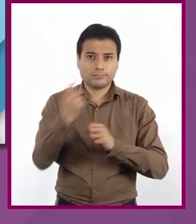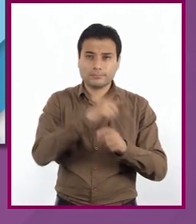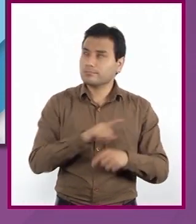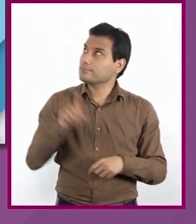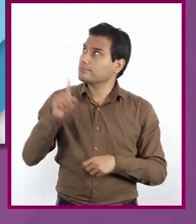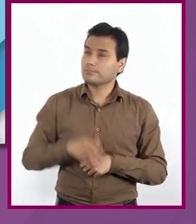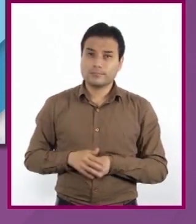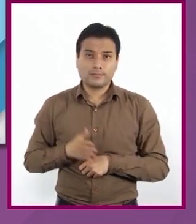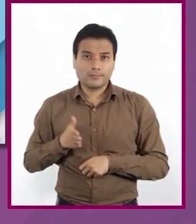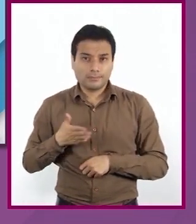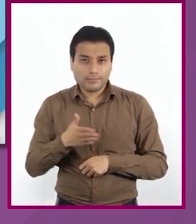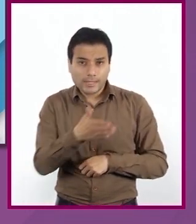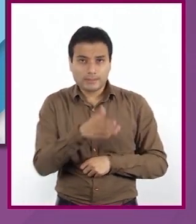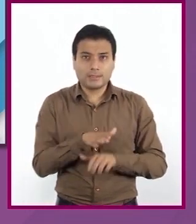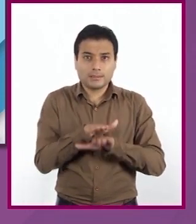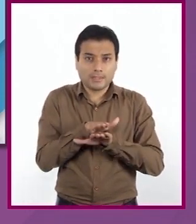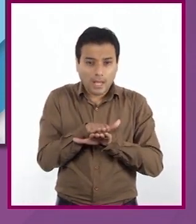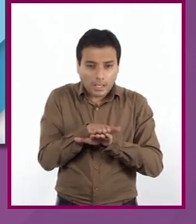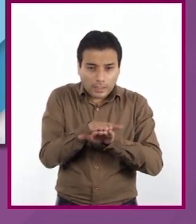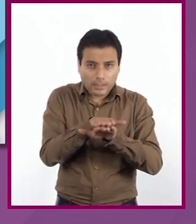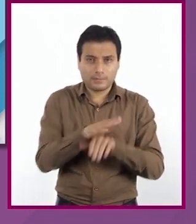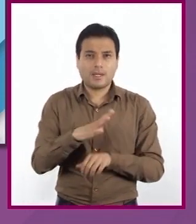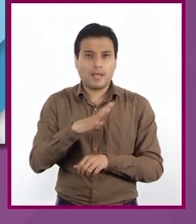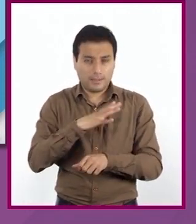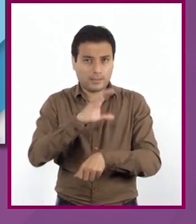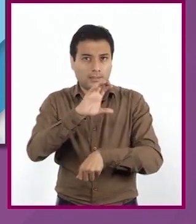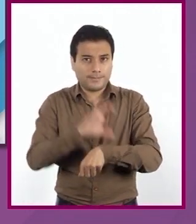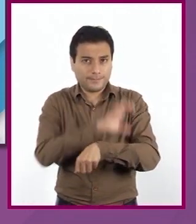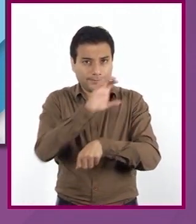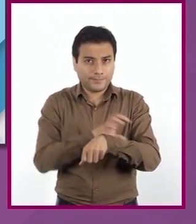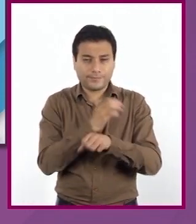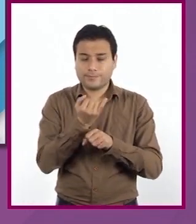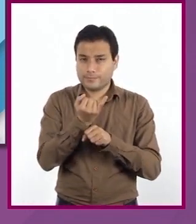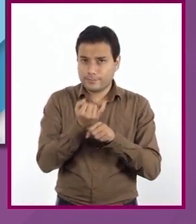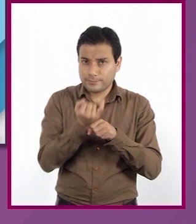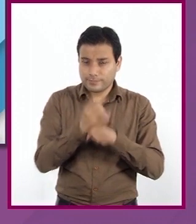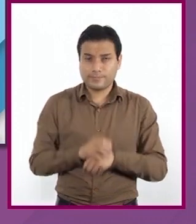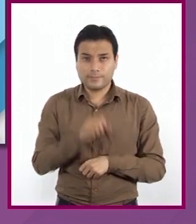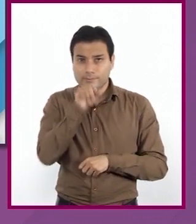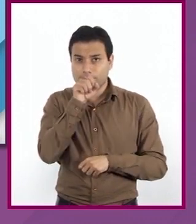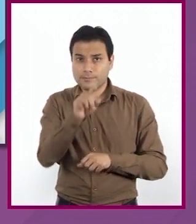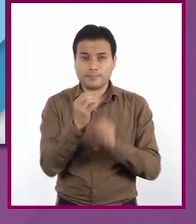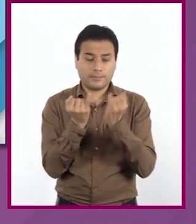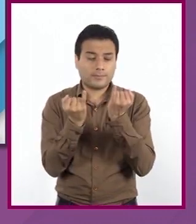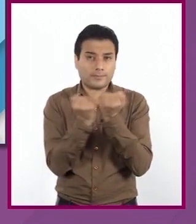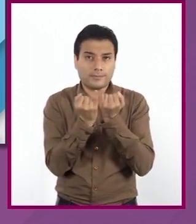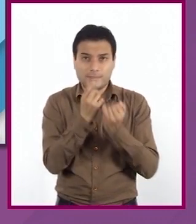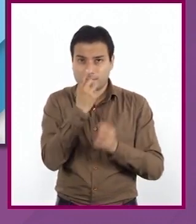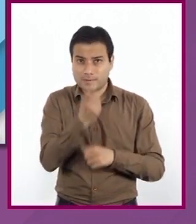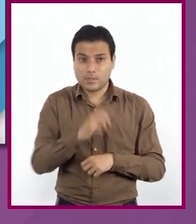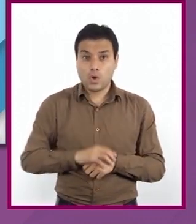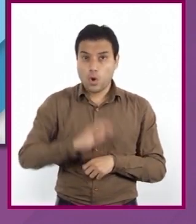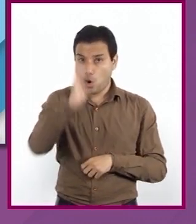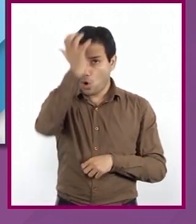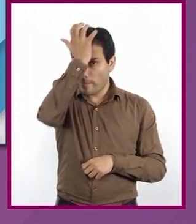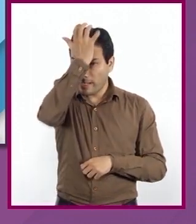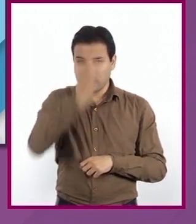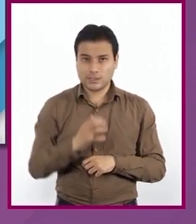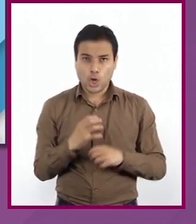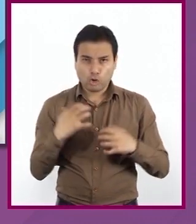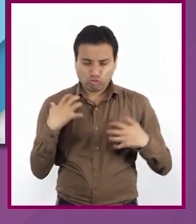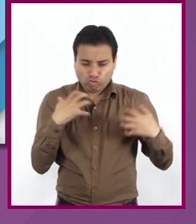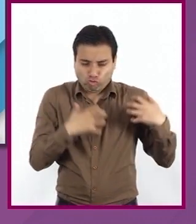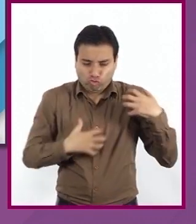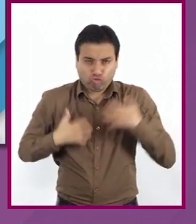peces, anguilas y rayas. También se consignaban observaciones como que las ovejas más peludas eran